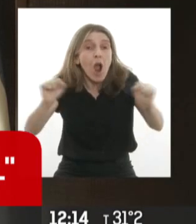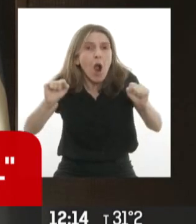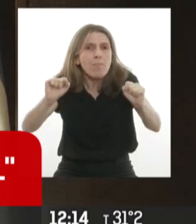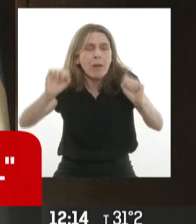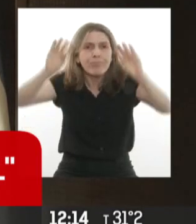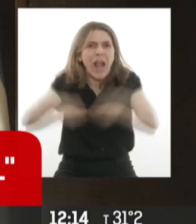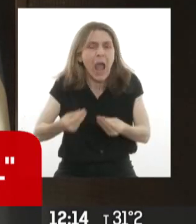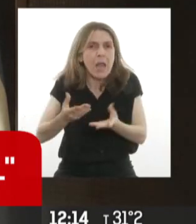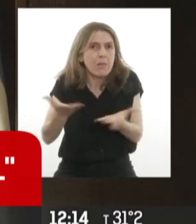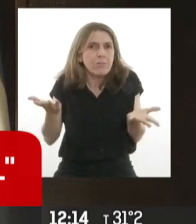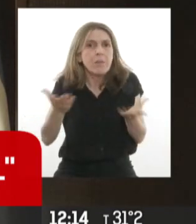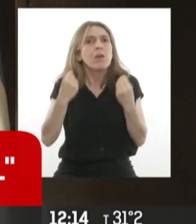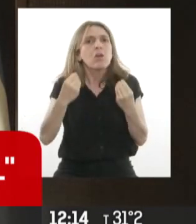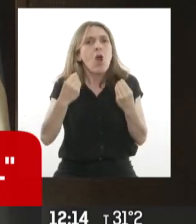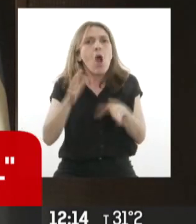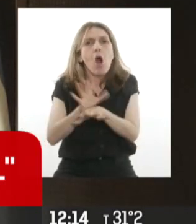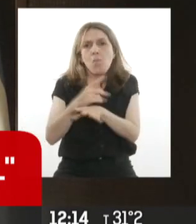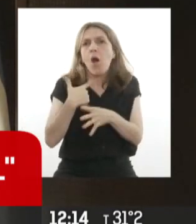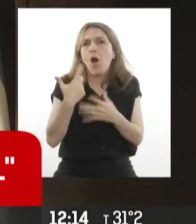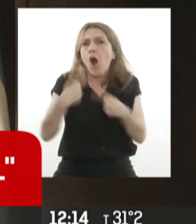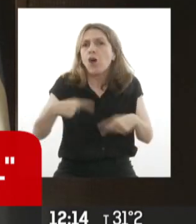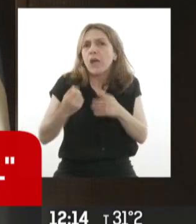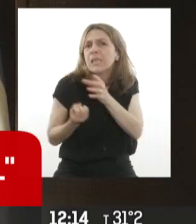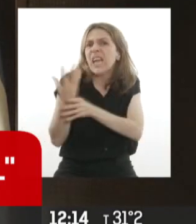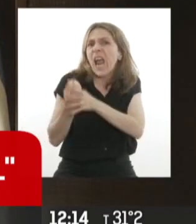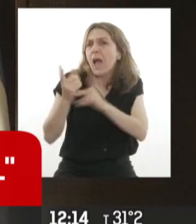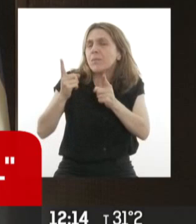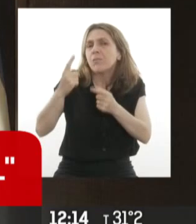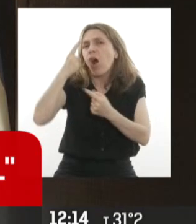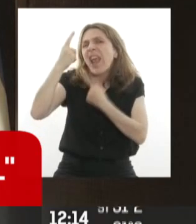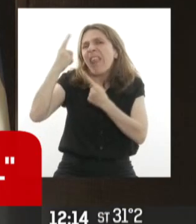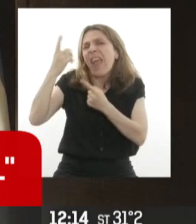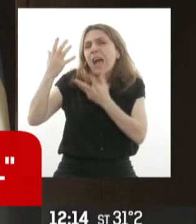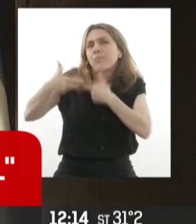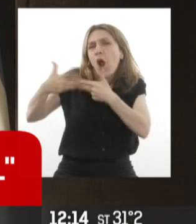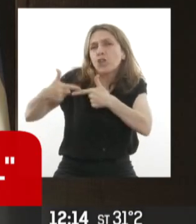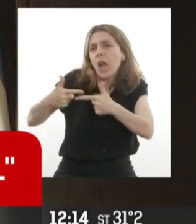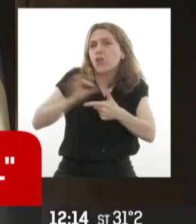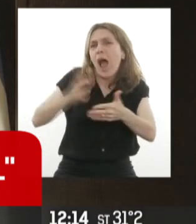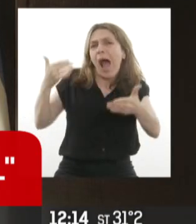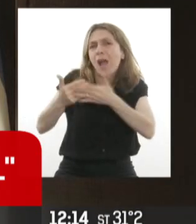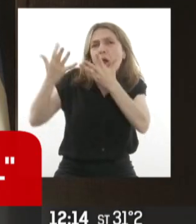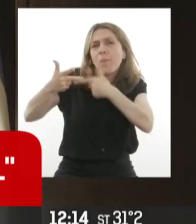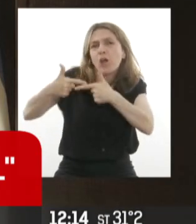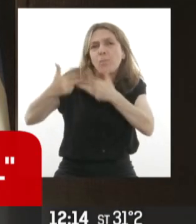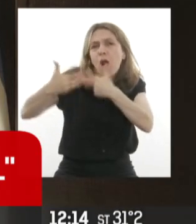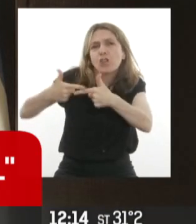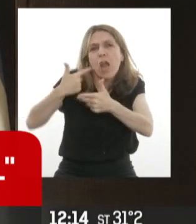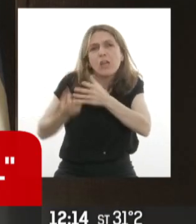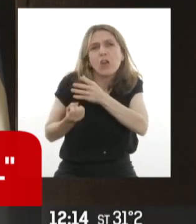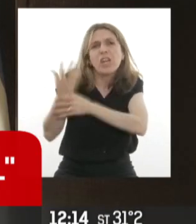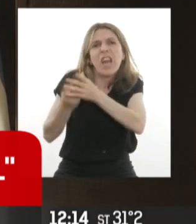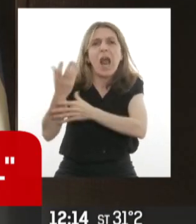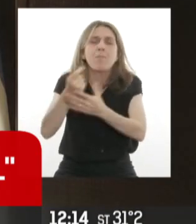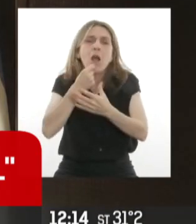¿Y cuál es la fortaleza de esas? ¿Cuáles fueron las fortalezas de esas ideas que durante tantos años se impulsaron? De ahorro